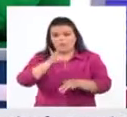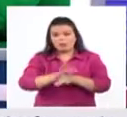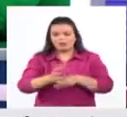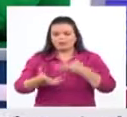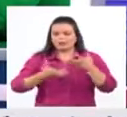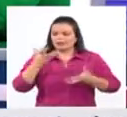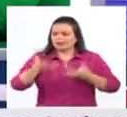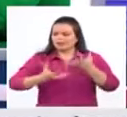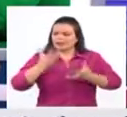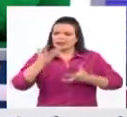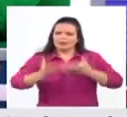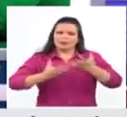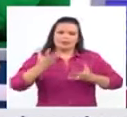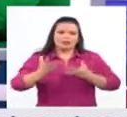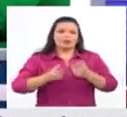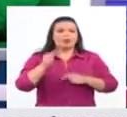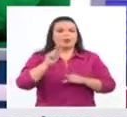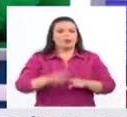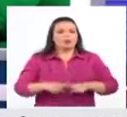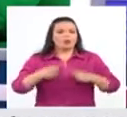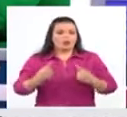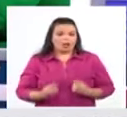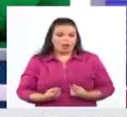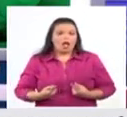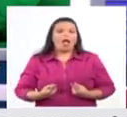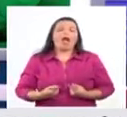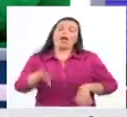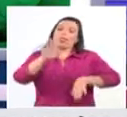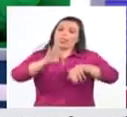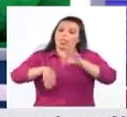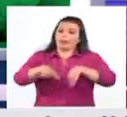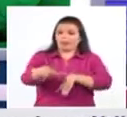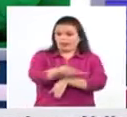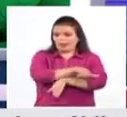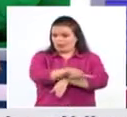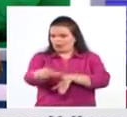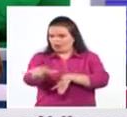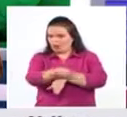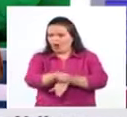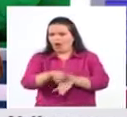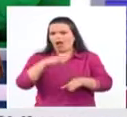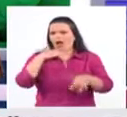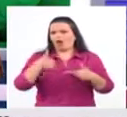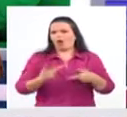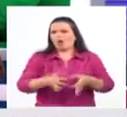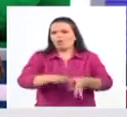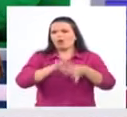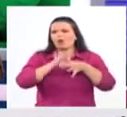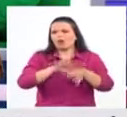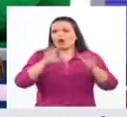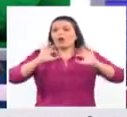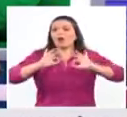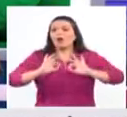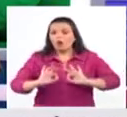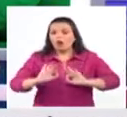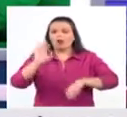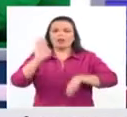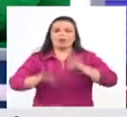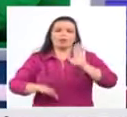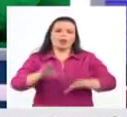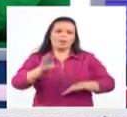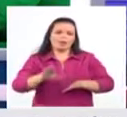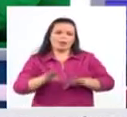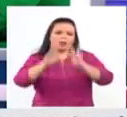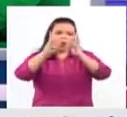estar en correspondencia con la gravedad de la enfermedad, con las secuelas que ha ido dejando, tanto en ellos como en el resto de los miembros del hogar,